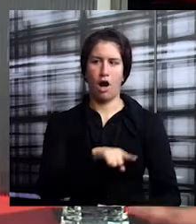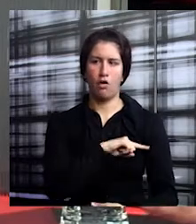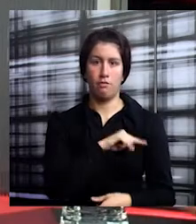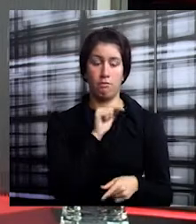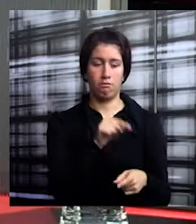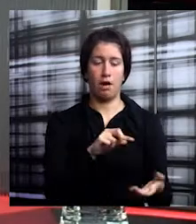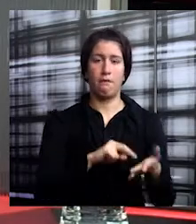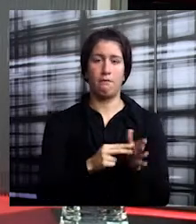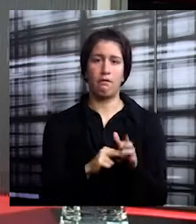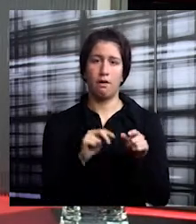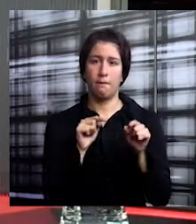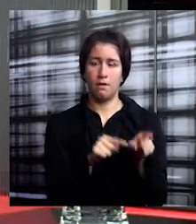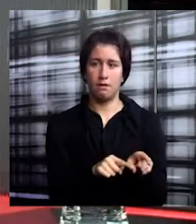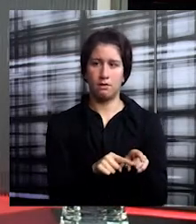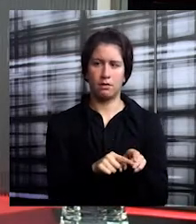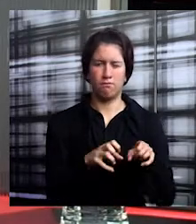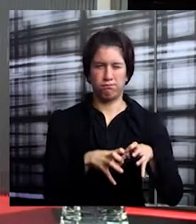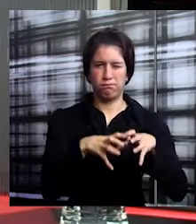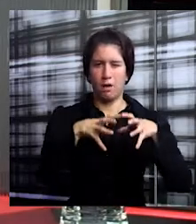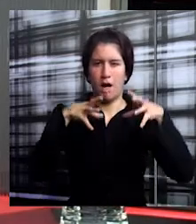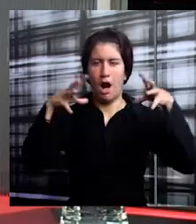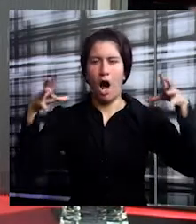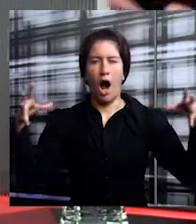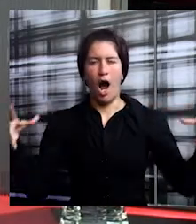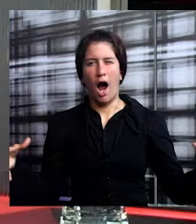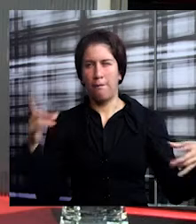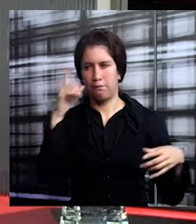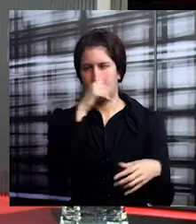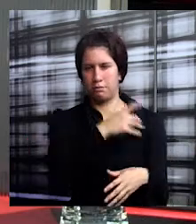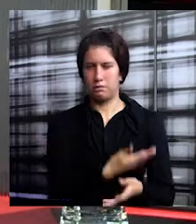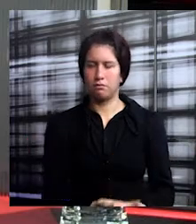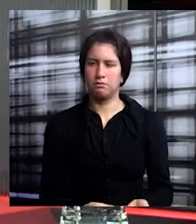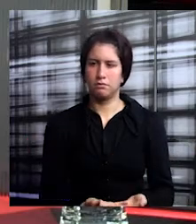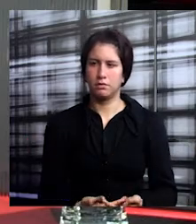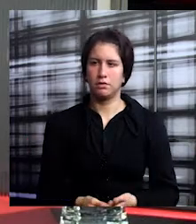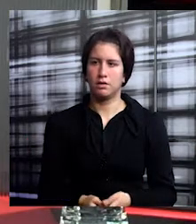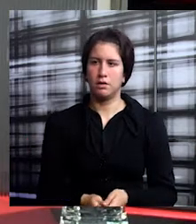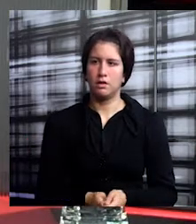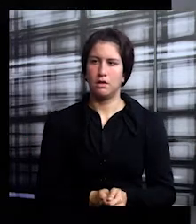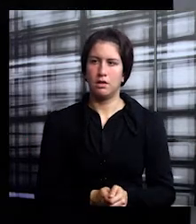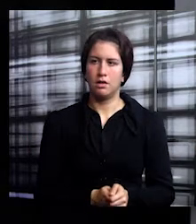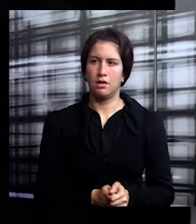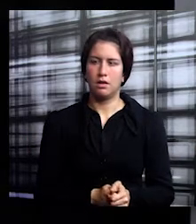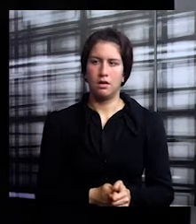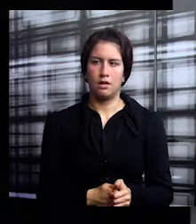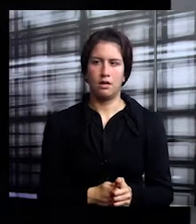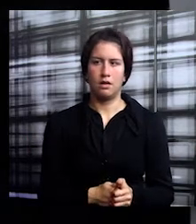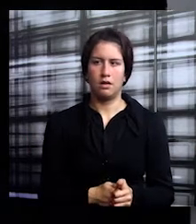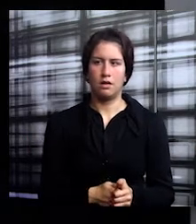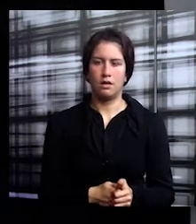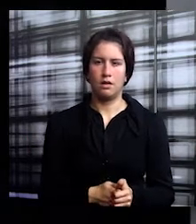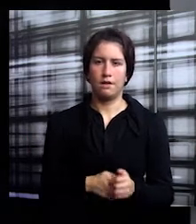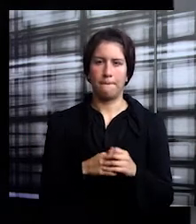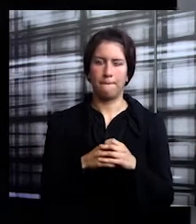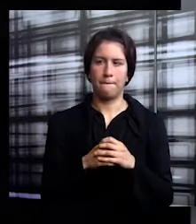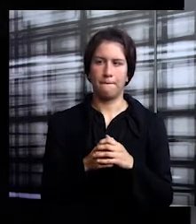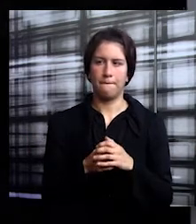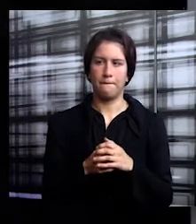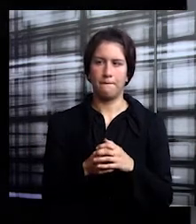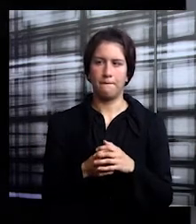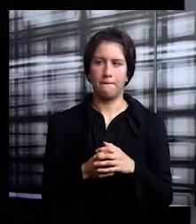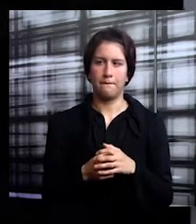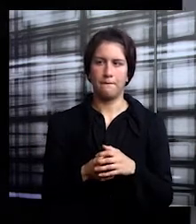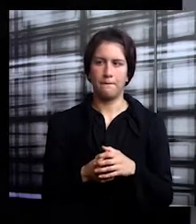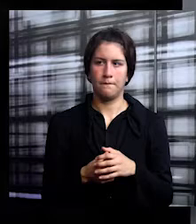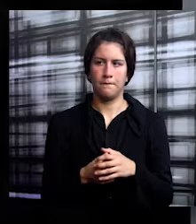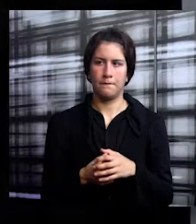Sin duda, y es largo de explicar, pero creo que en esta conversación, Juan Carlos, está quedando más o menos claro, porque son temas que están sobre la palestra